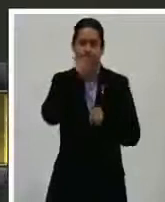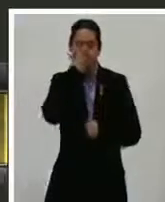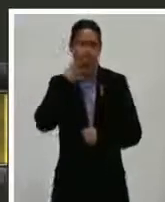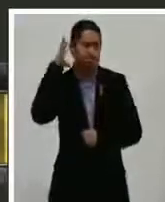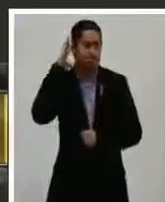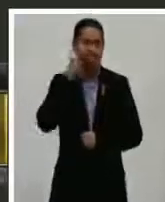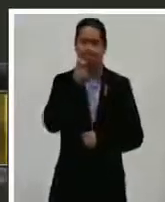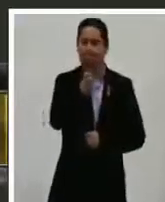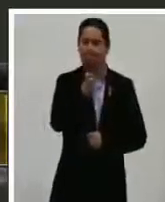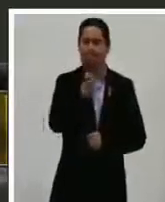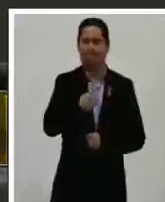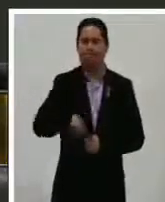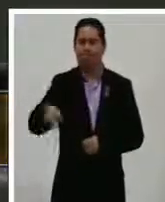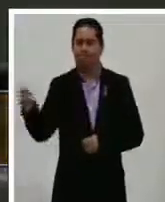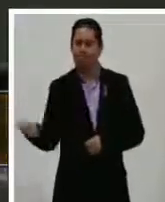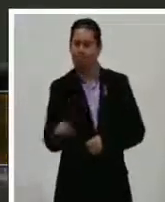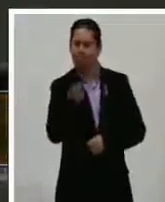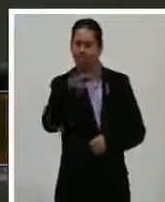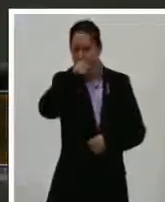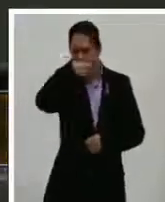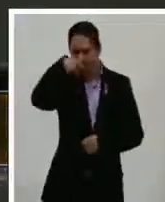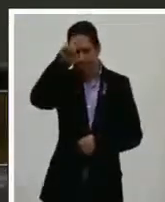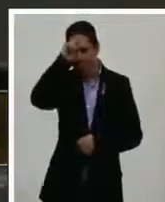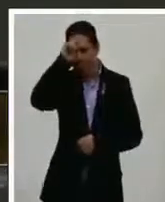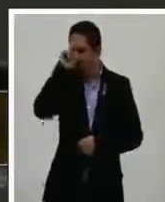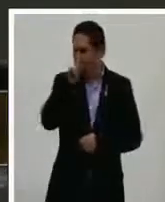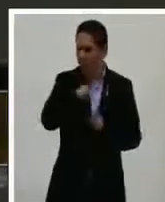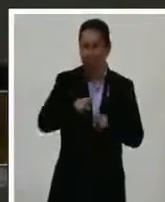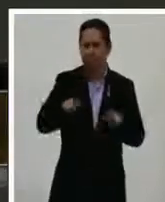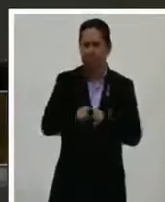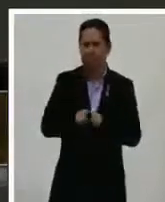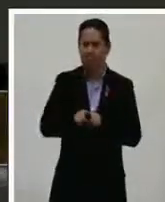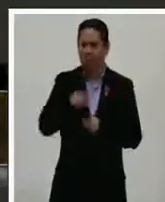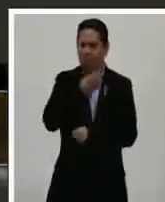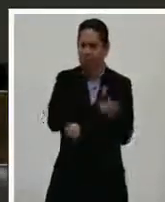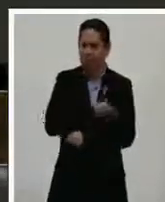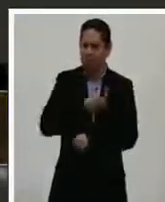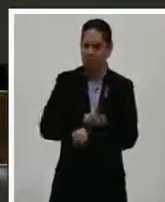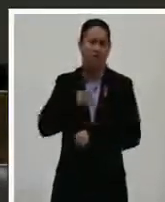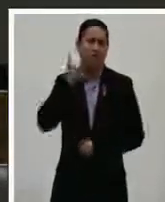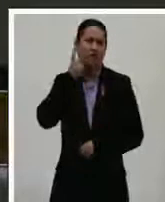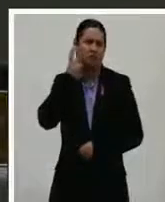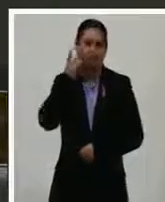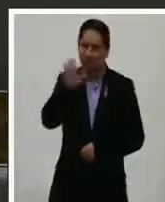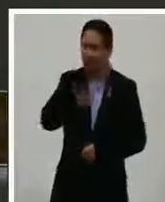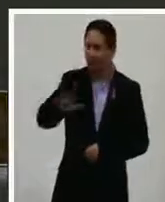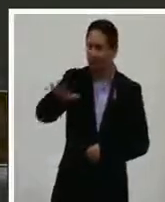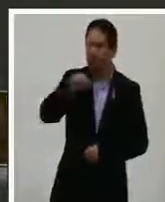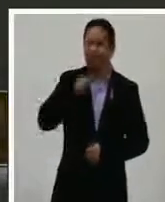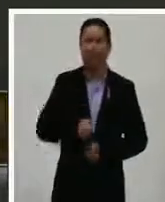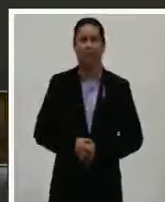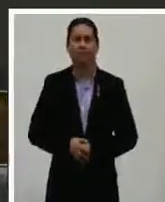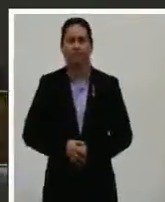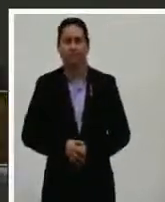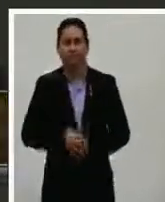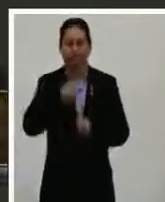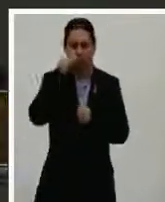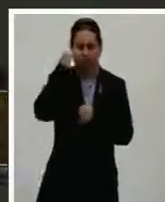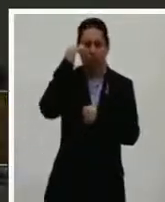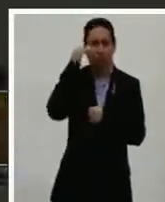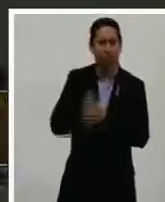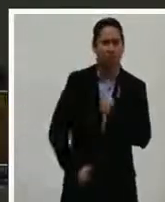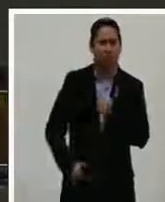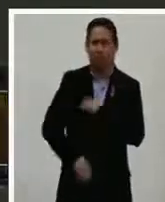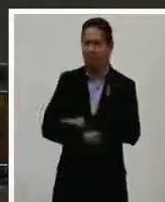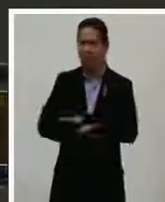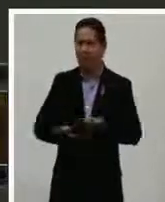respuesta a esta interrogante lo tienen ustedes mismos compañeras y compañeros diputados se terminó de tajo